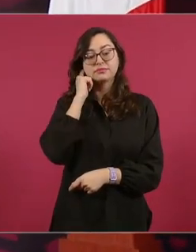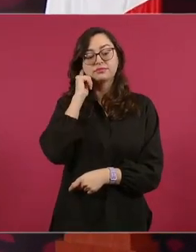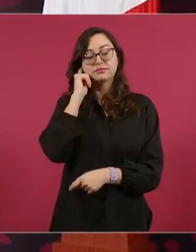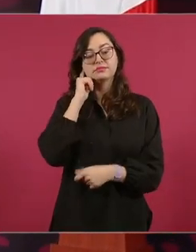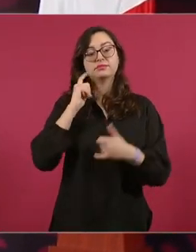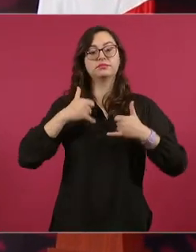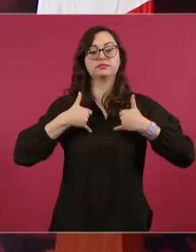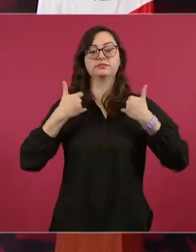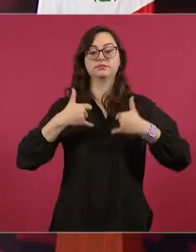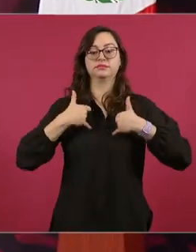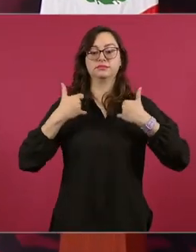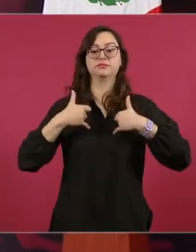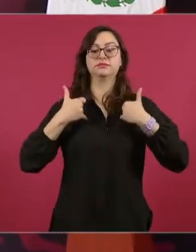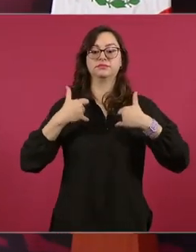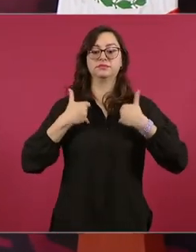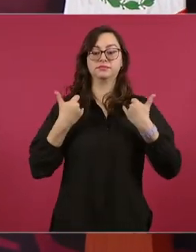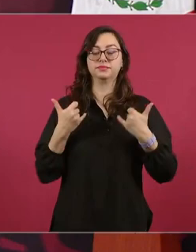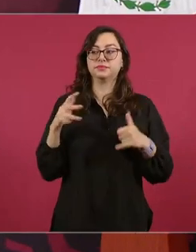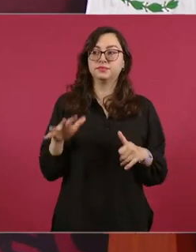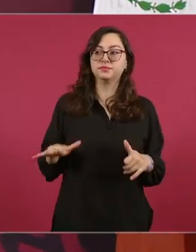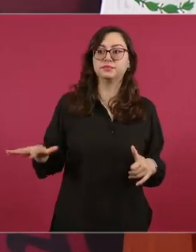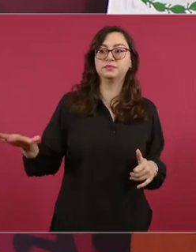los jóvenes